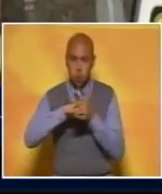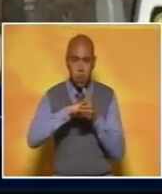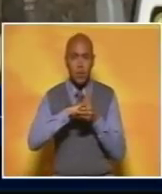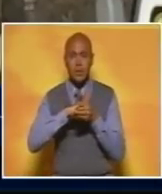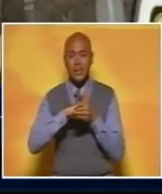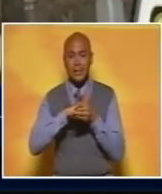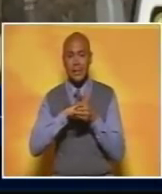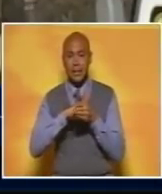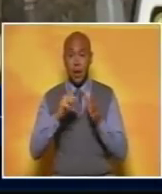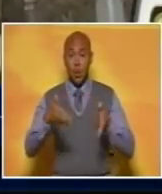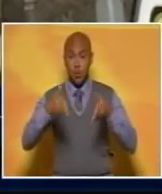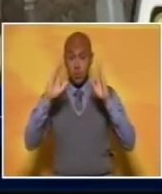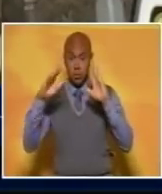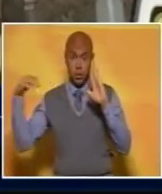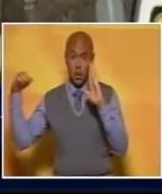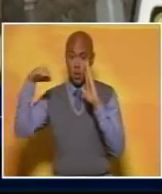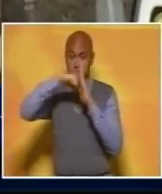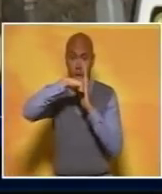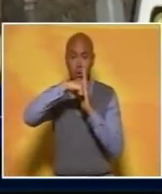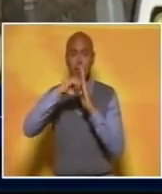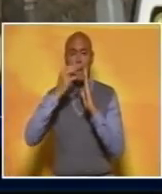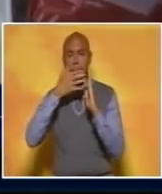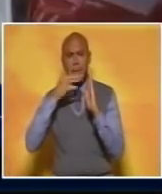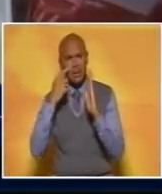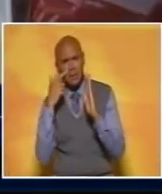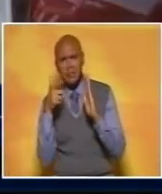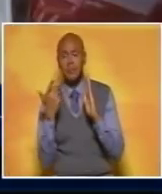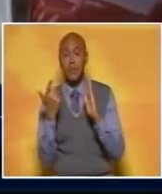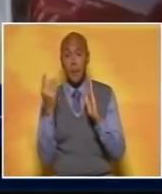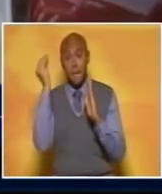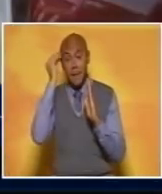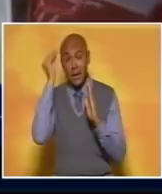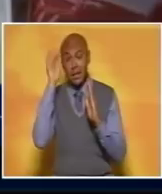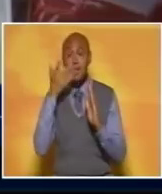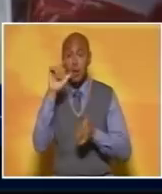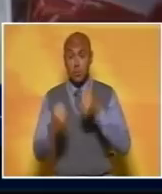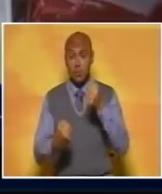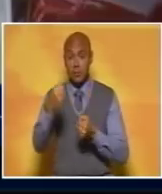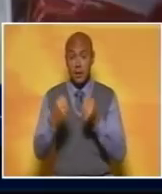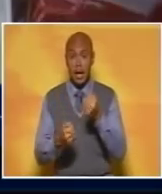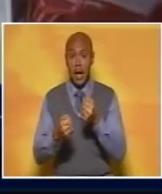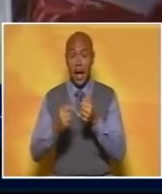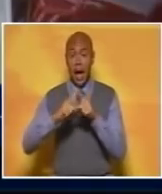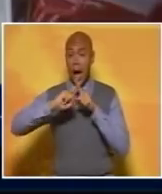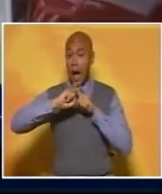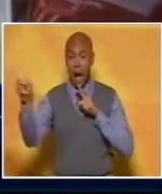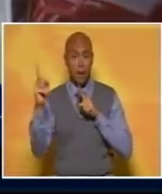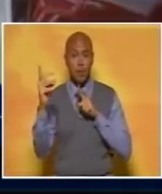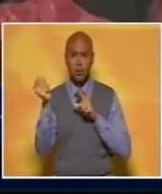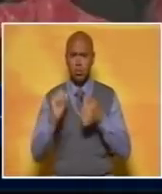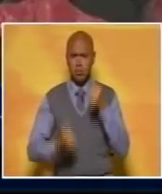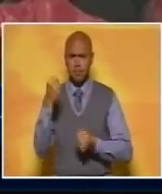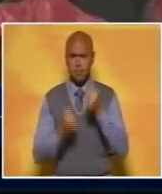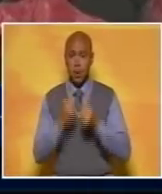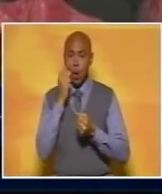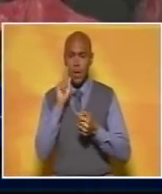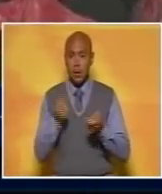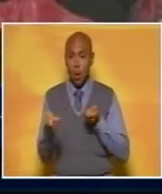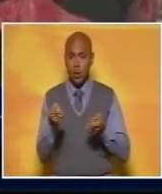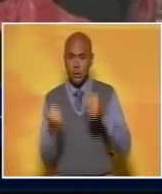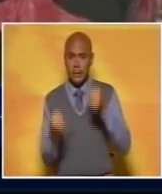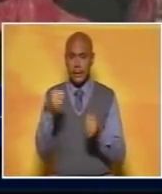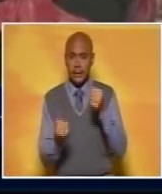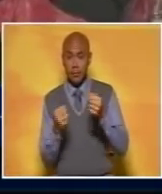segundo piso de un edificio comercial. Las autoridades sospechan que el auto deportivo iba a alta velocidad cuando el conductor perdió el